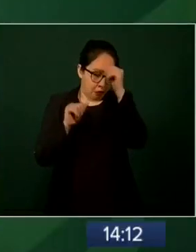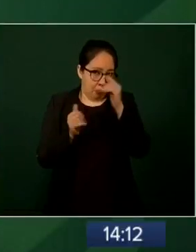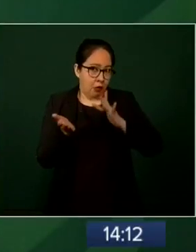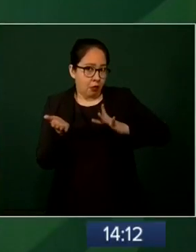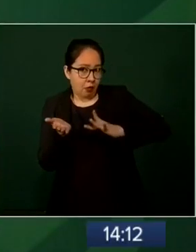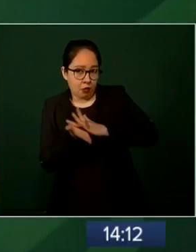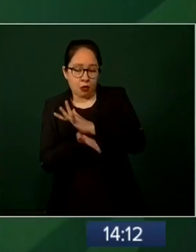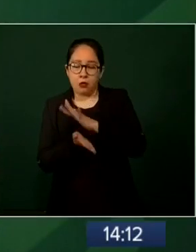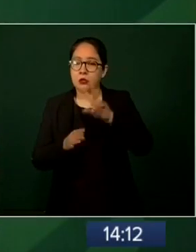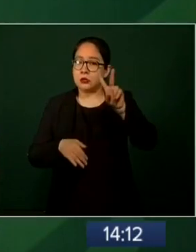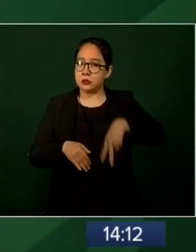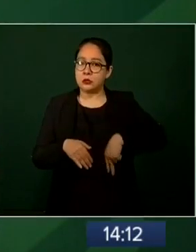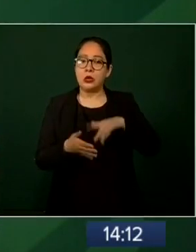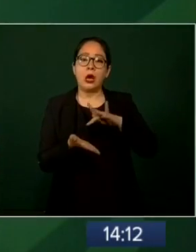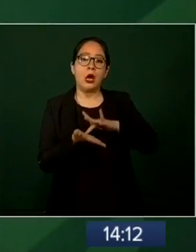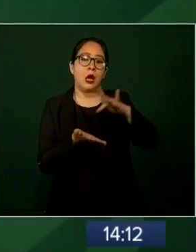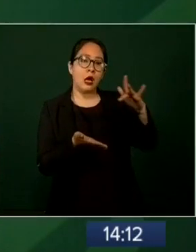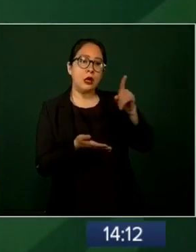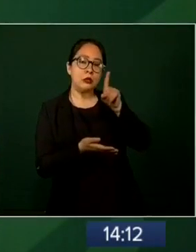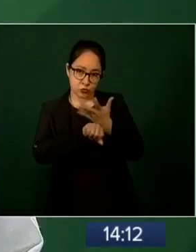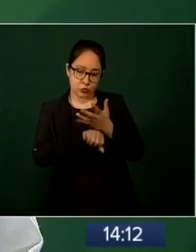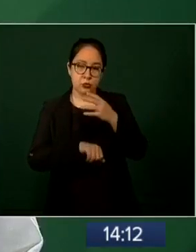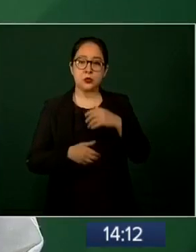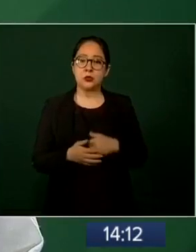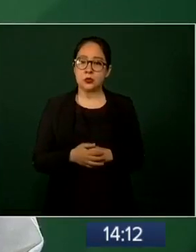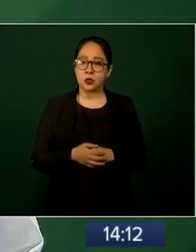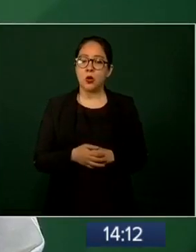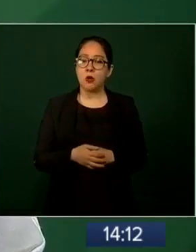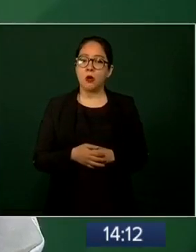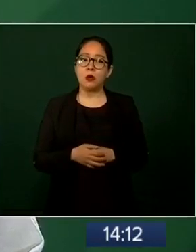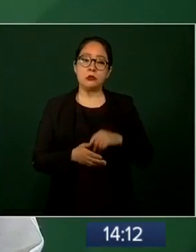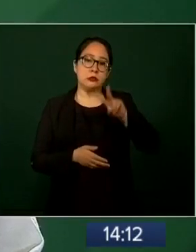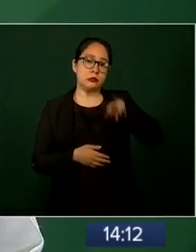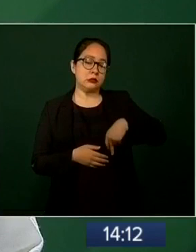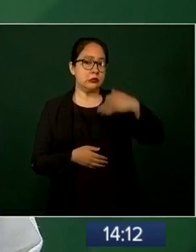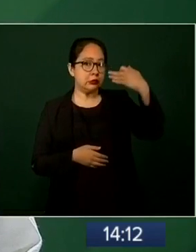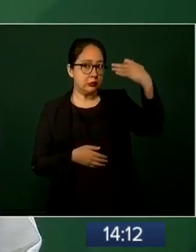Agradecer, repito, al presidente Biden por aceptar